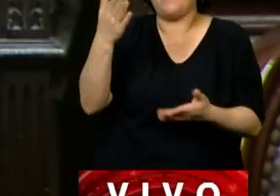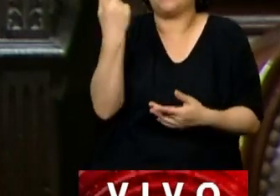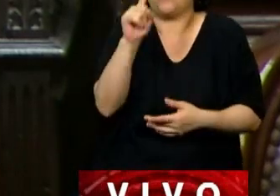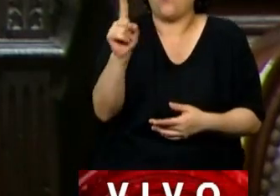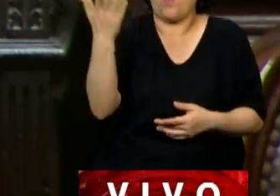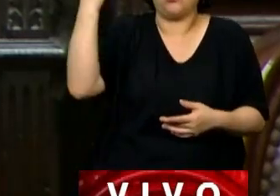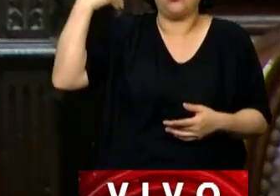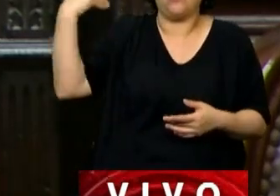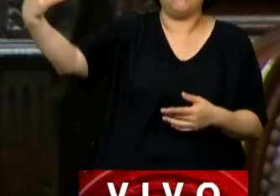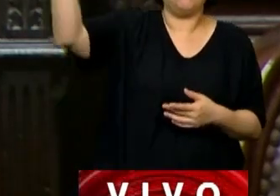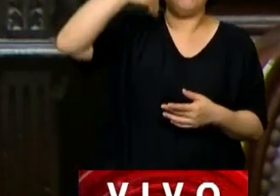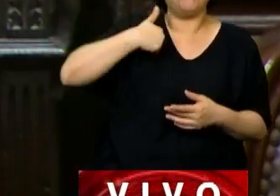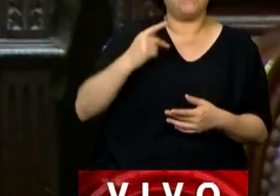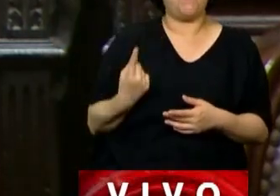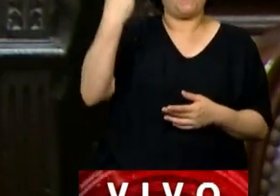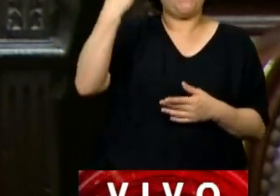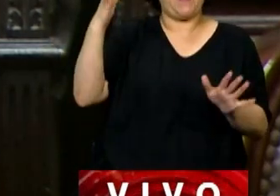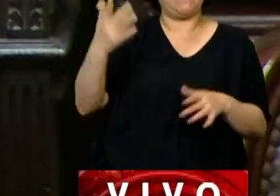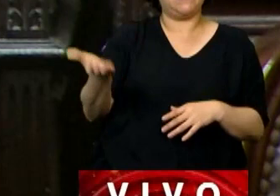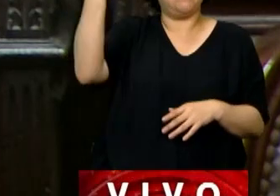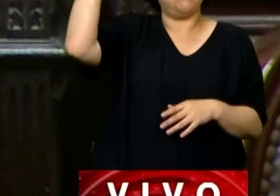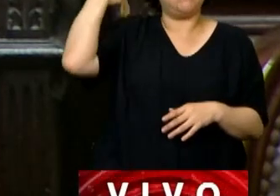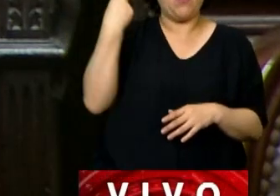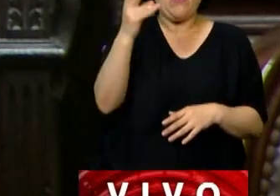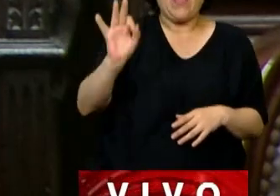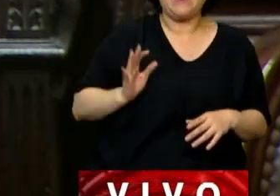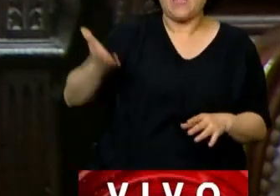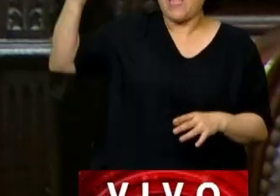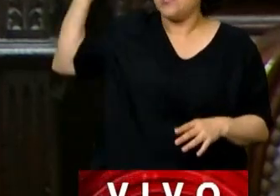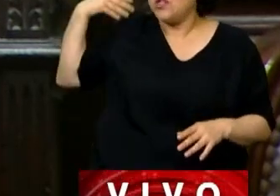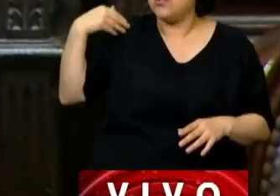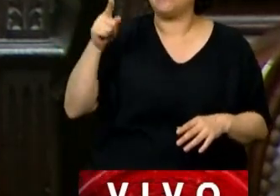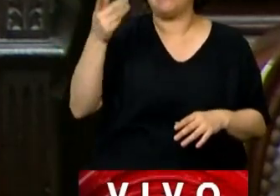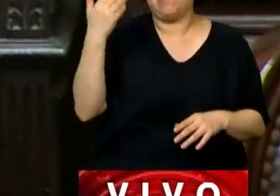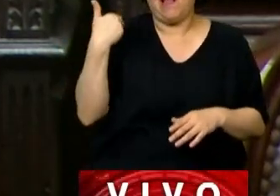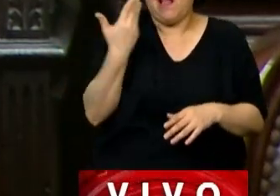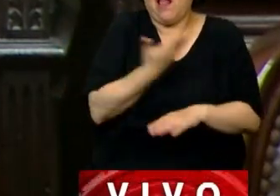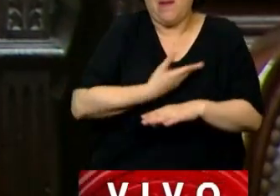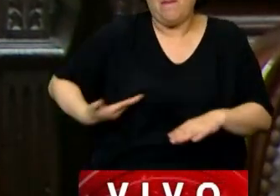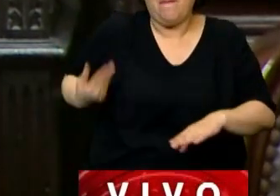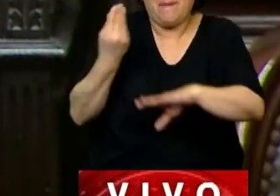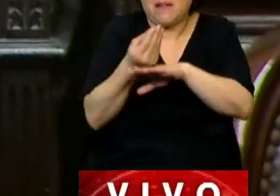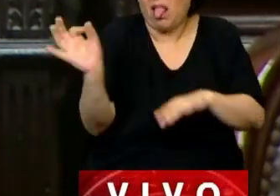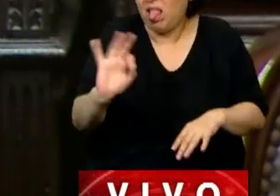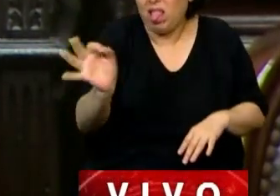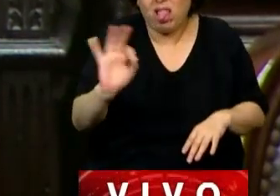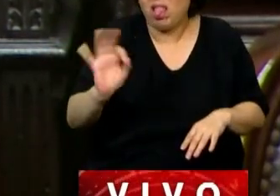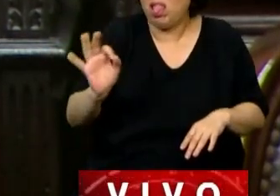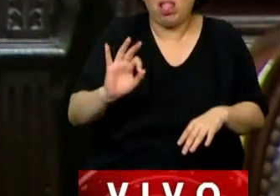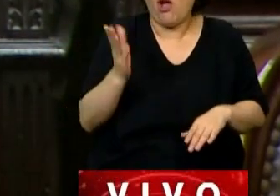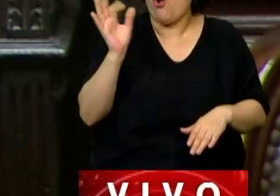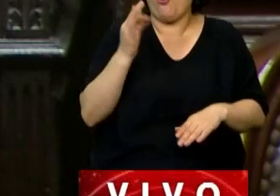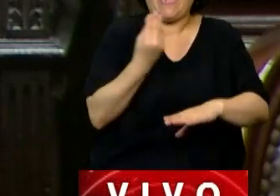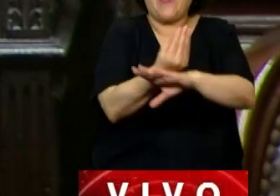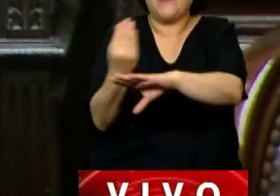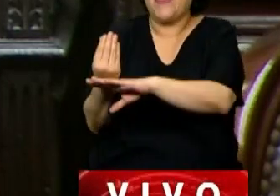Néstor, a 20 años de su primera visita, antes de ni siquiera ser precandidato a presidente, cuando ni siquiera alcanzaba